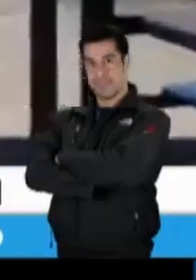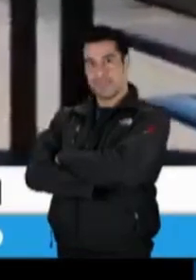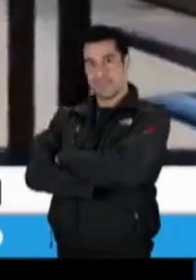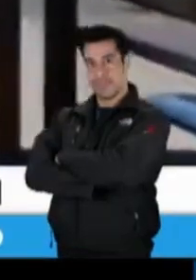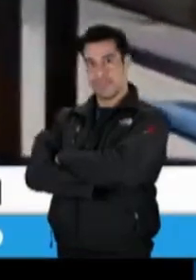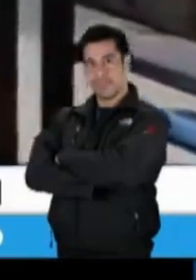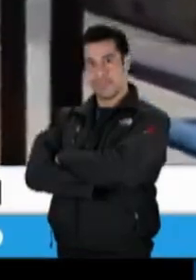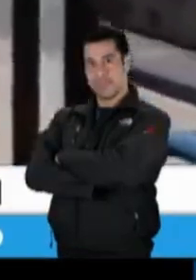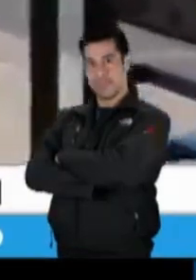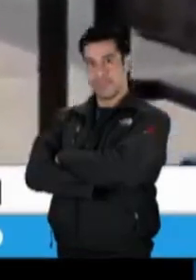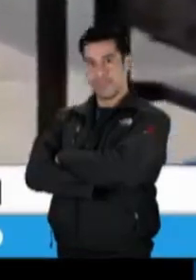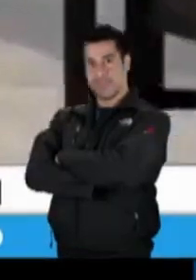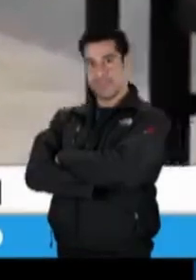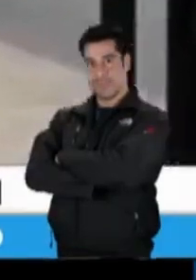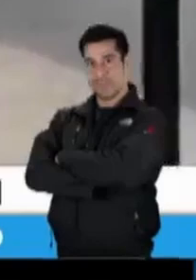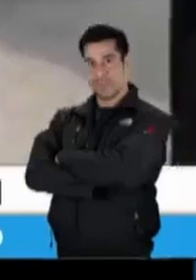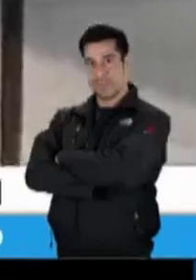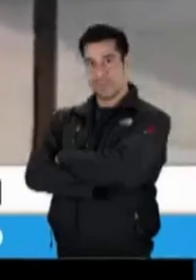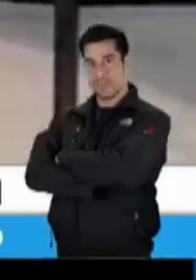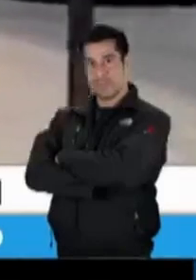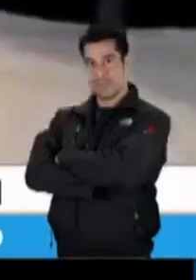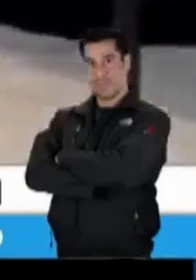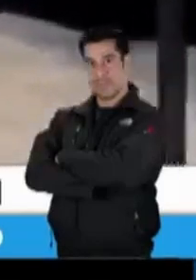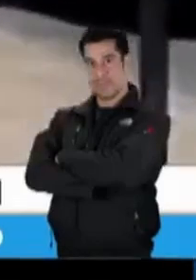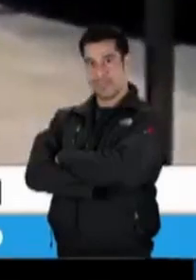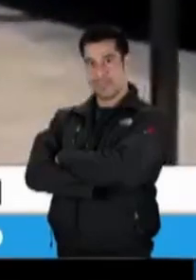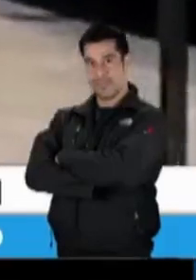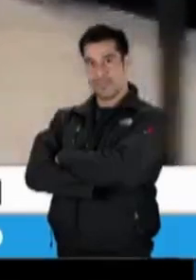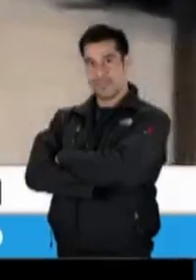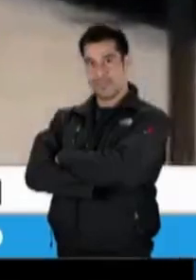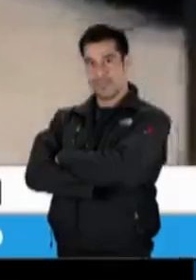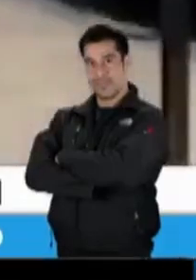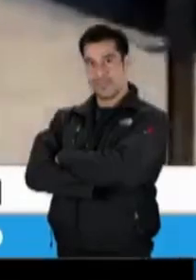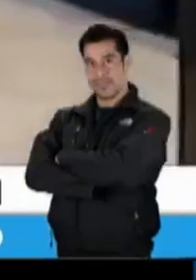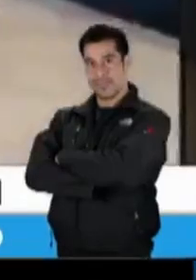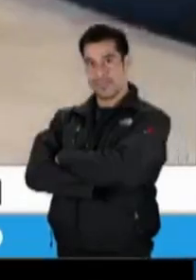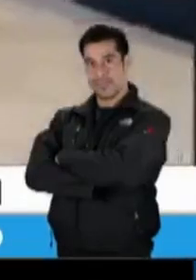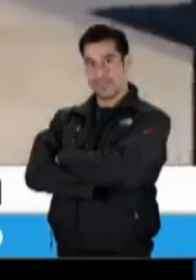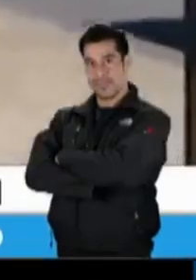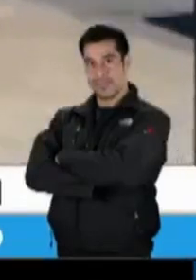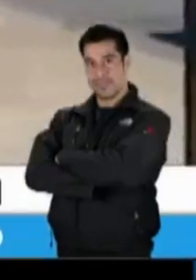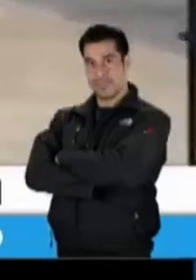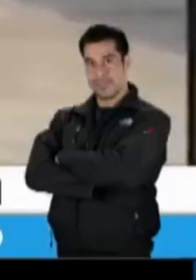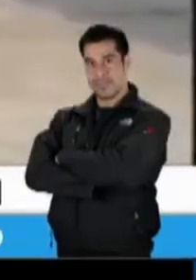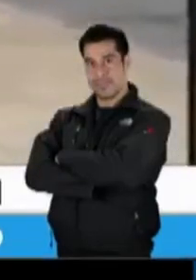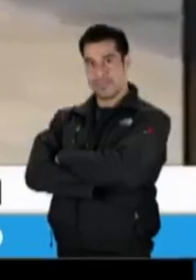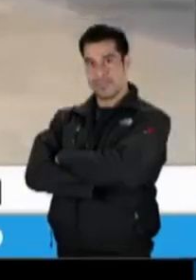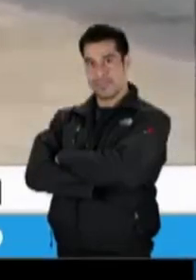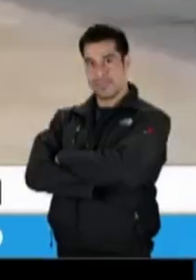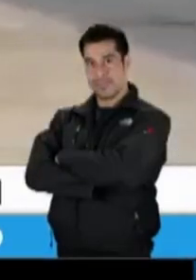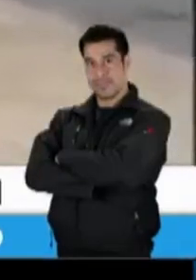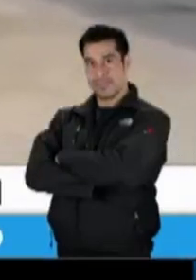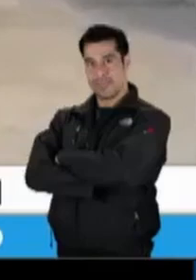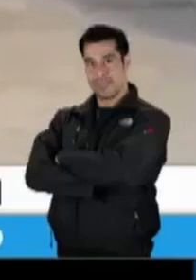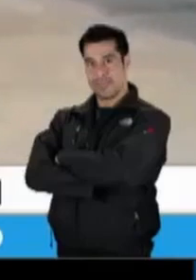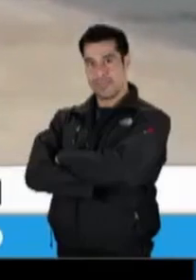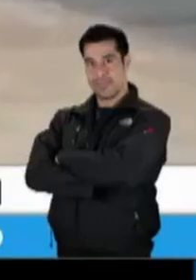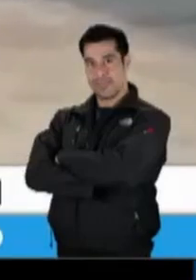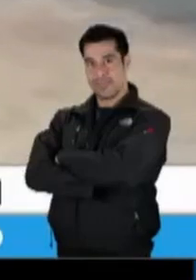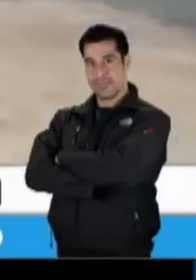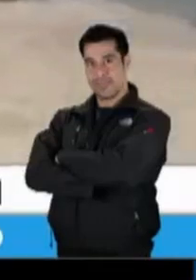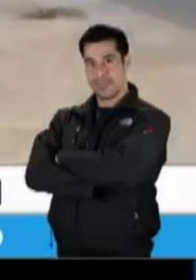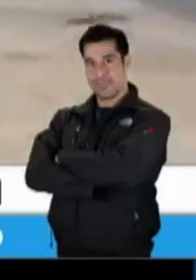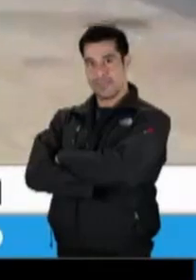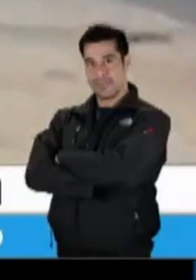del automóvil y lo llevó rápidamente hasta la urgencia de la posta central, donde ahí los médicos evaluaron que su lesión afortunadamente no